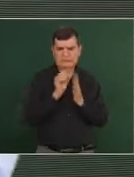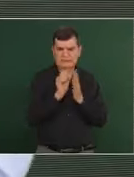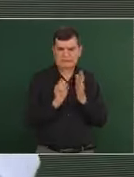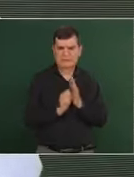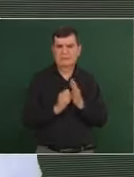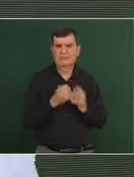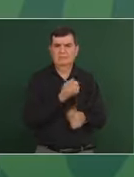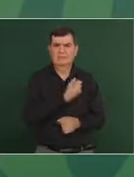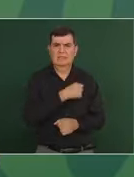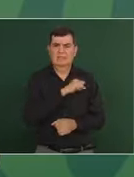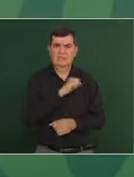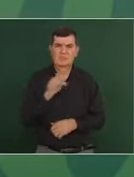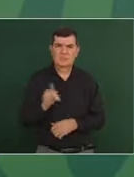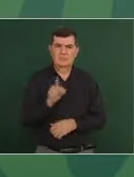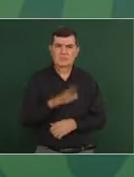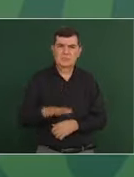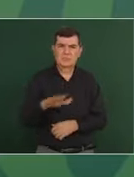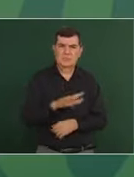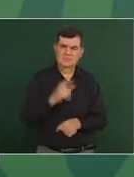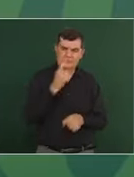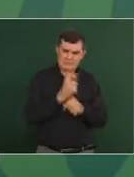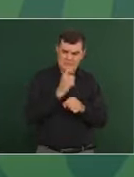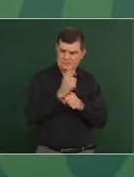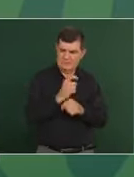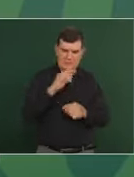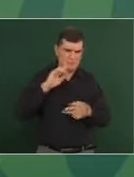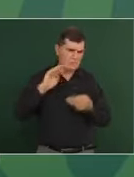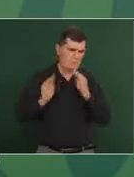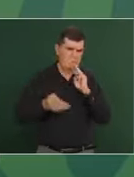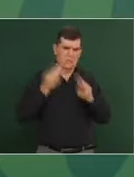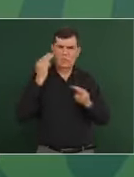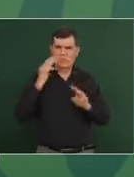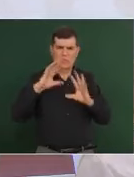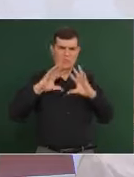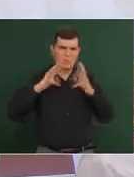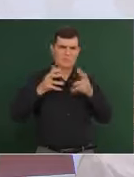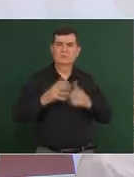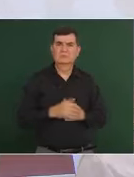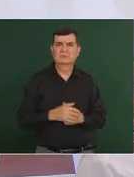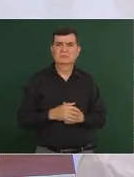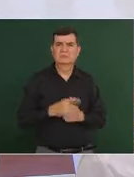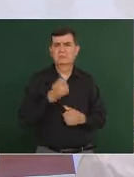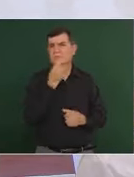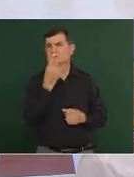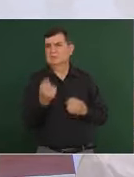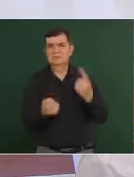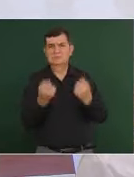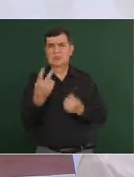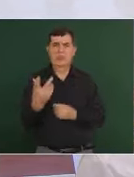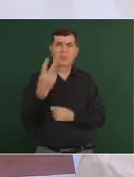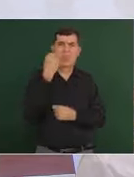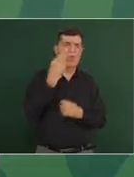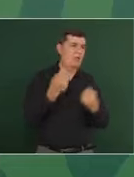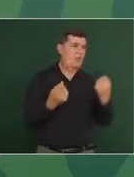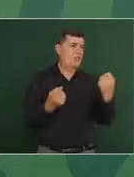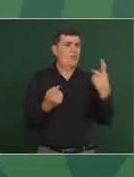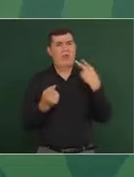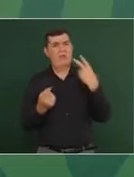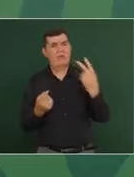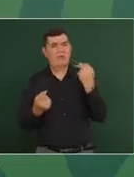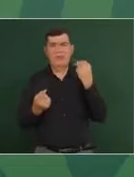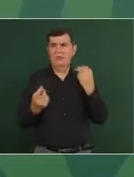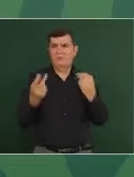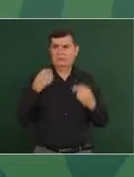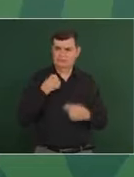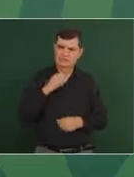salud pública de primera, de lo mejor del mundo. Y dicen los conservadores que no. Yo